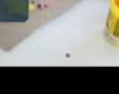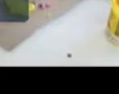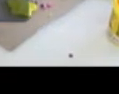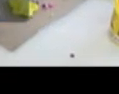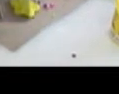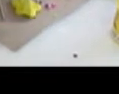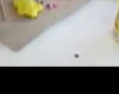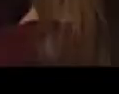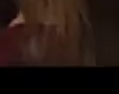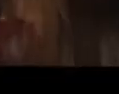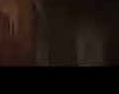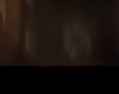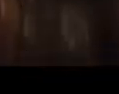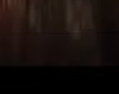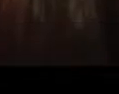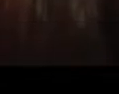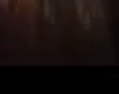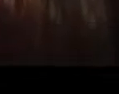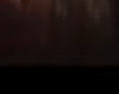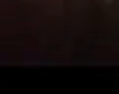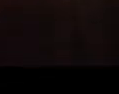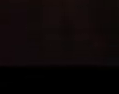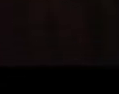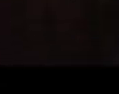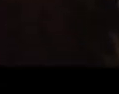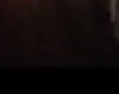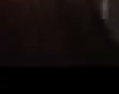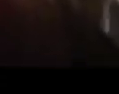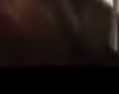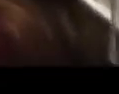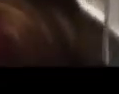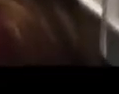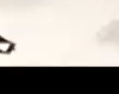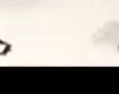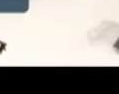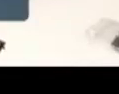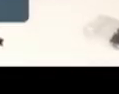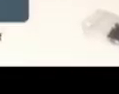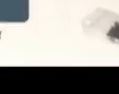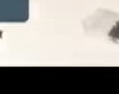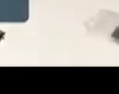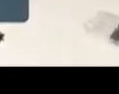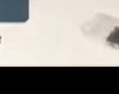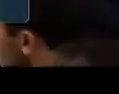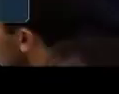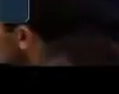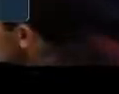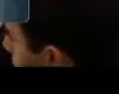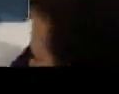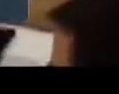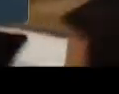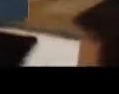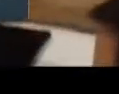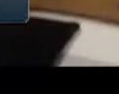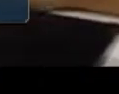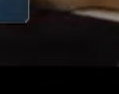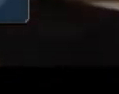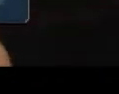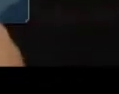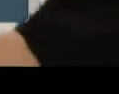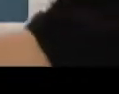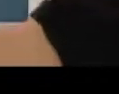Robit de 11 a 13 años y los Orange Robit de 14 a 18, y cada uno tiene un máximo de 10 a 15